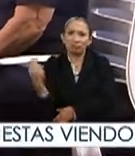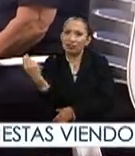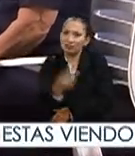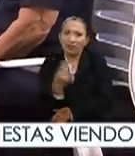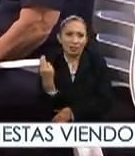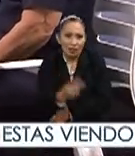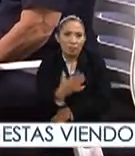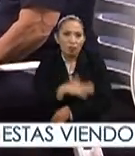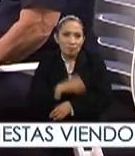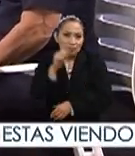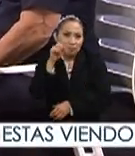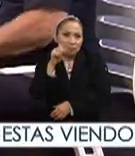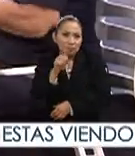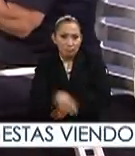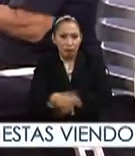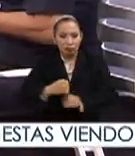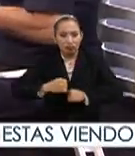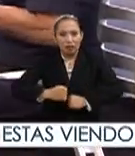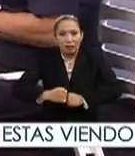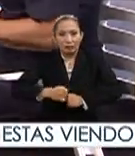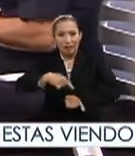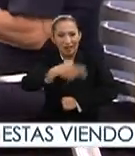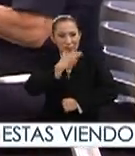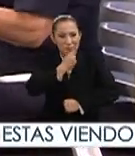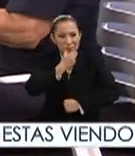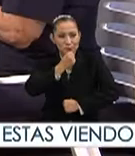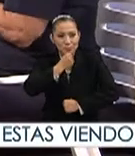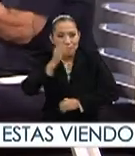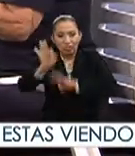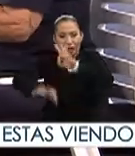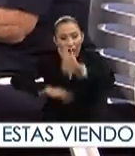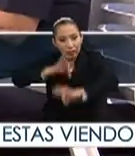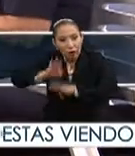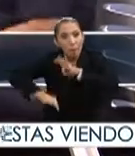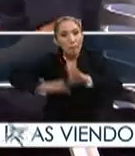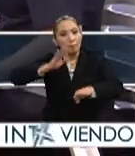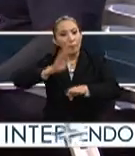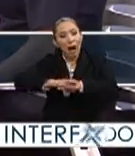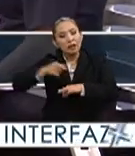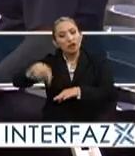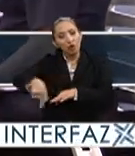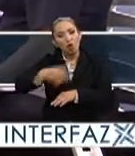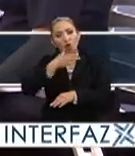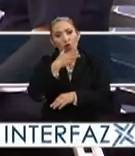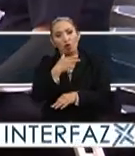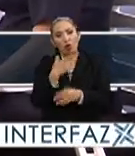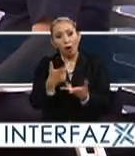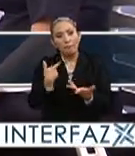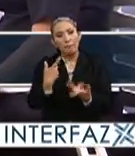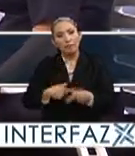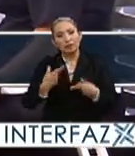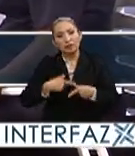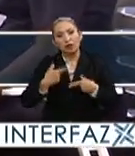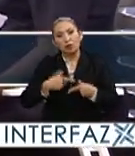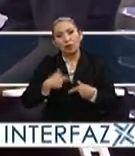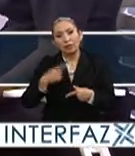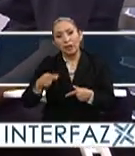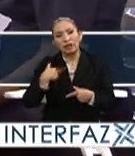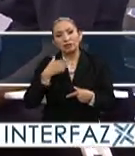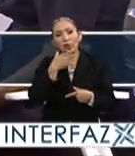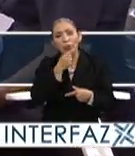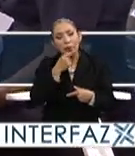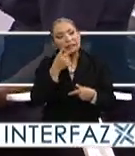indispensable, pues por la misma fuerza que tienen ellos, el trato que pueden tener mejor con los pacientes del